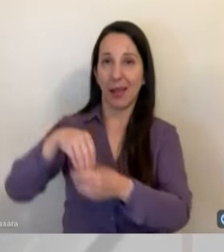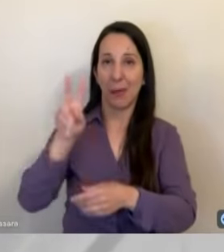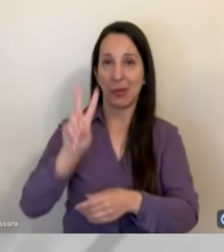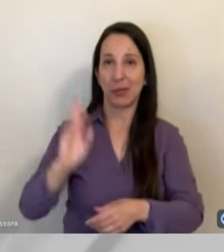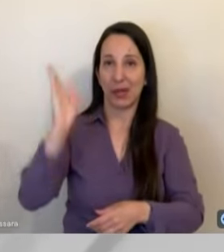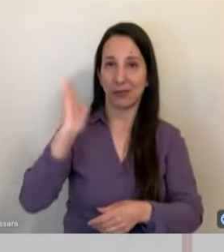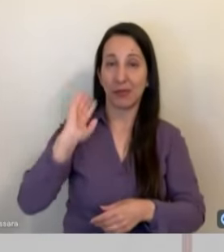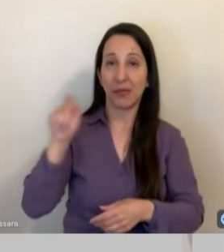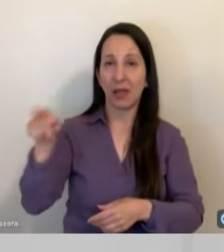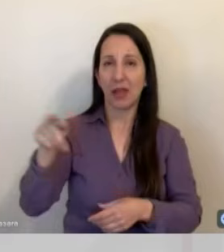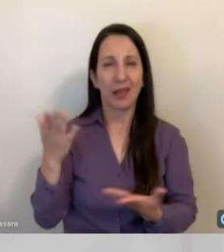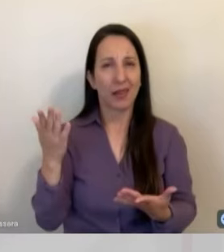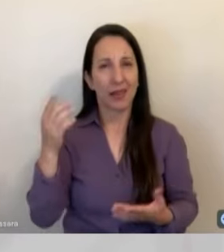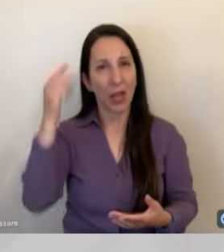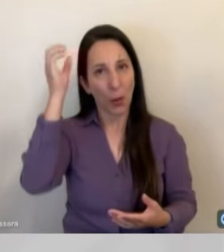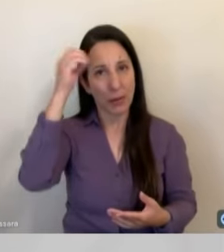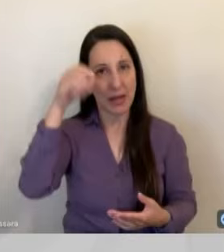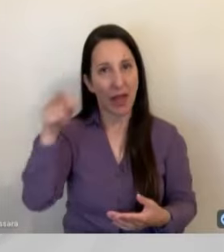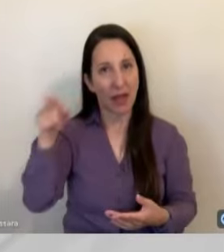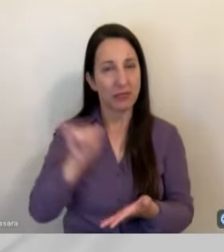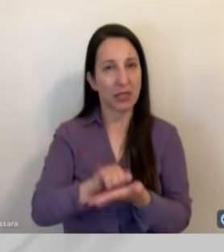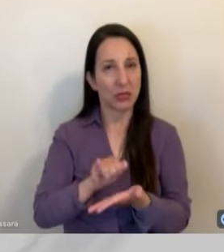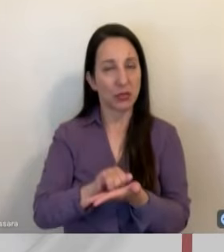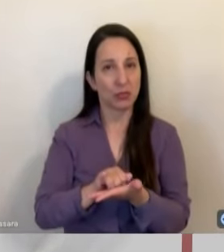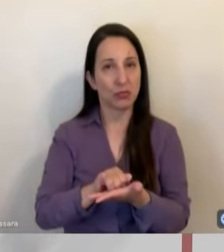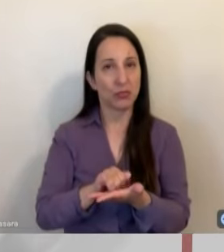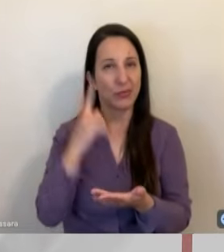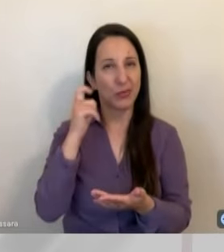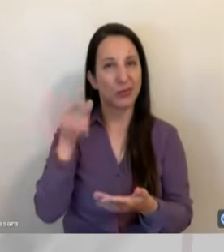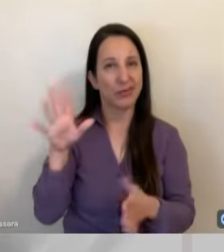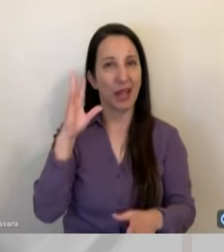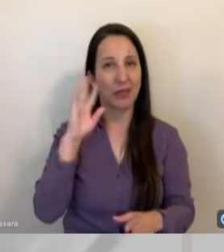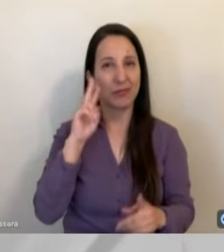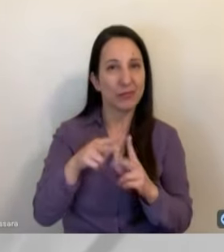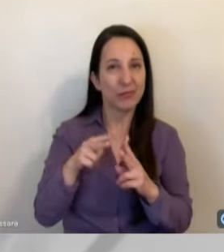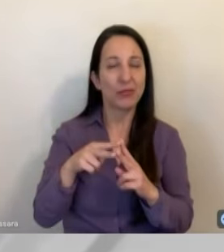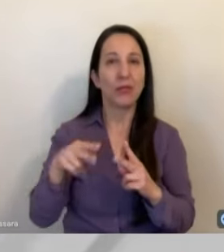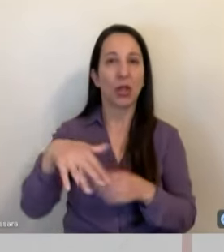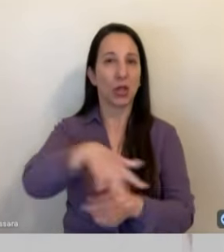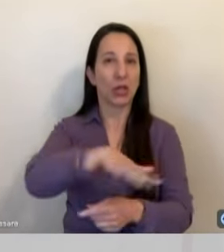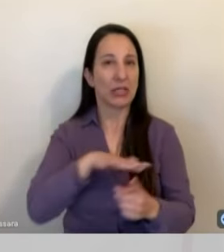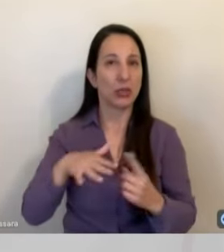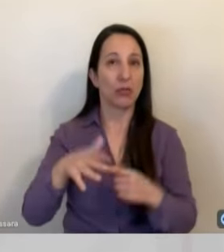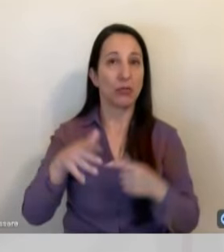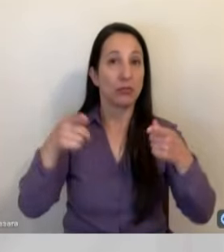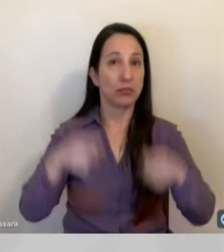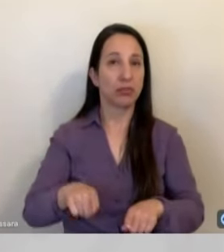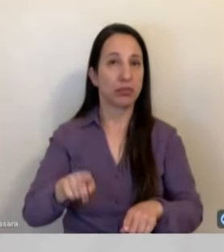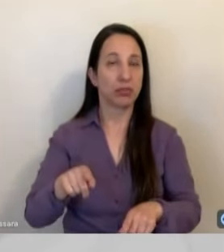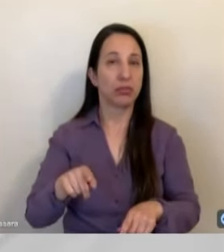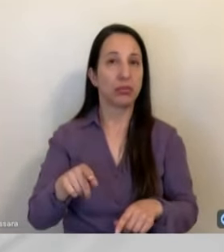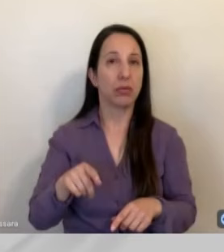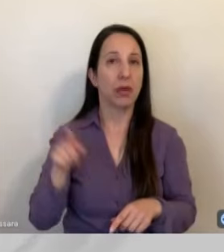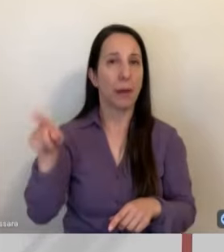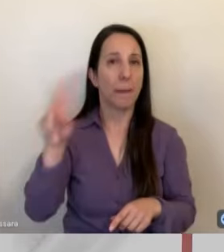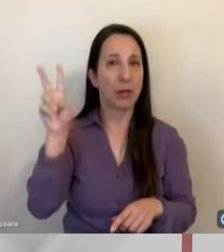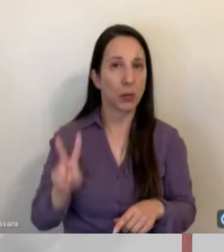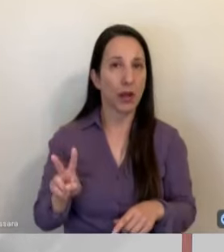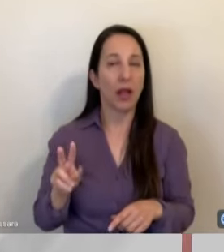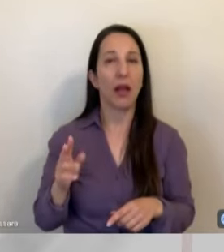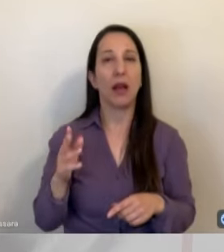eso con todo el contexto de una u otra forma que se está viviendo no solo en Venezuela, sino